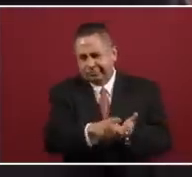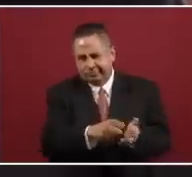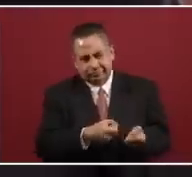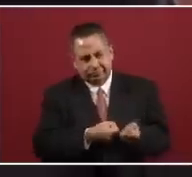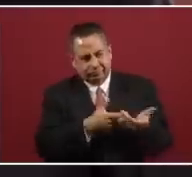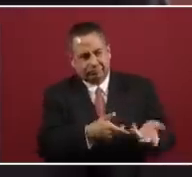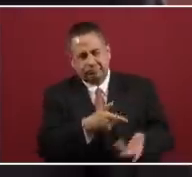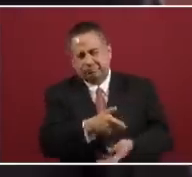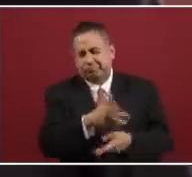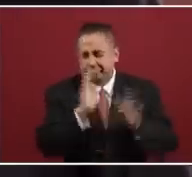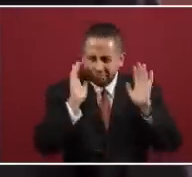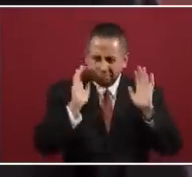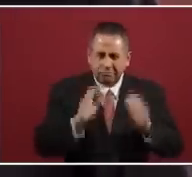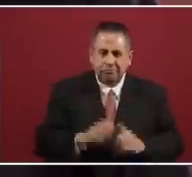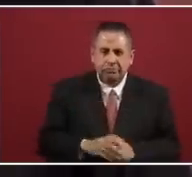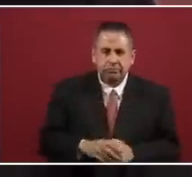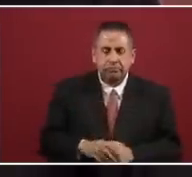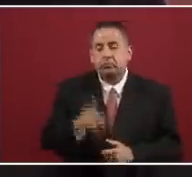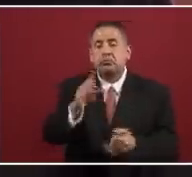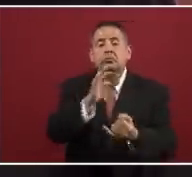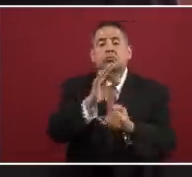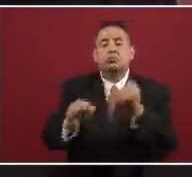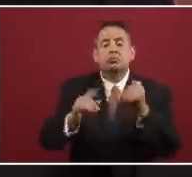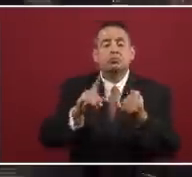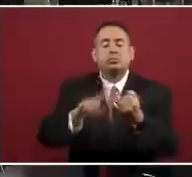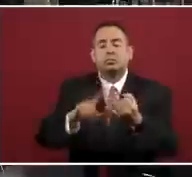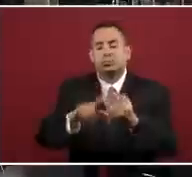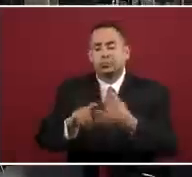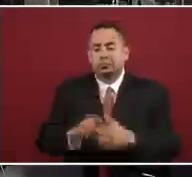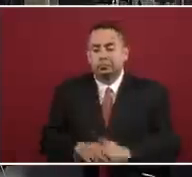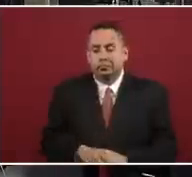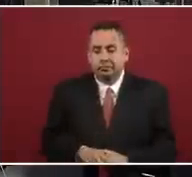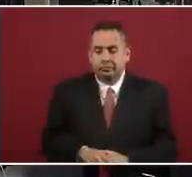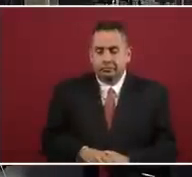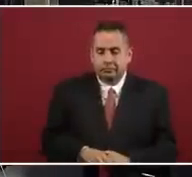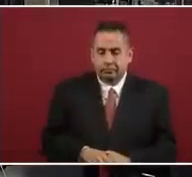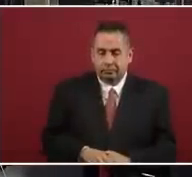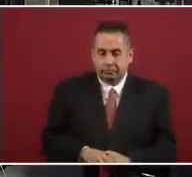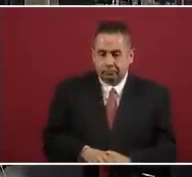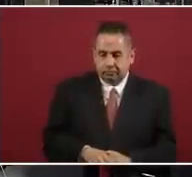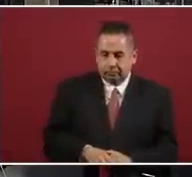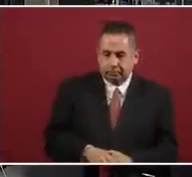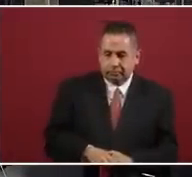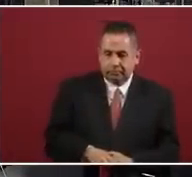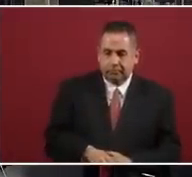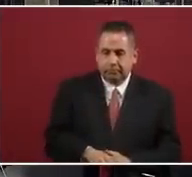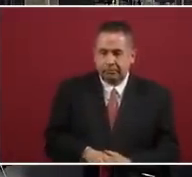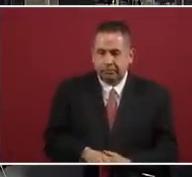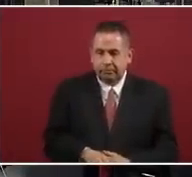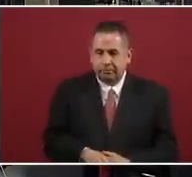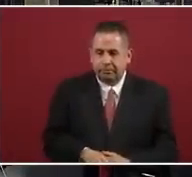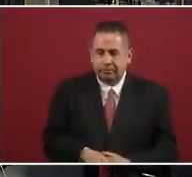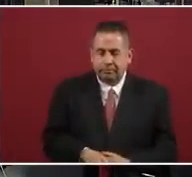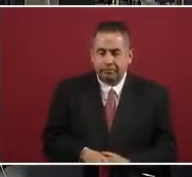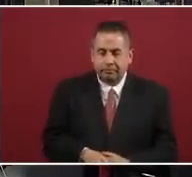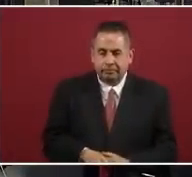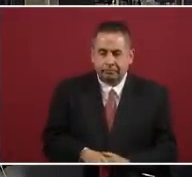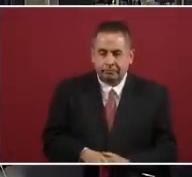expresarse, de manifestarse. Una más. Señor, la segunda pregunta, señor. A ver, aquí. Señor. Yeah.